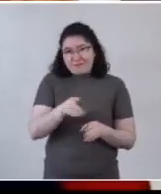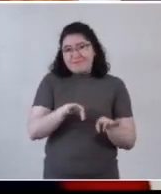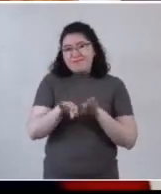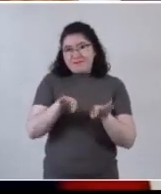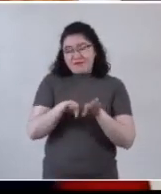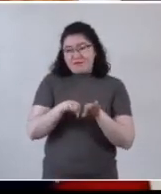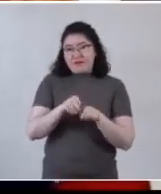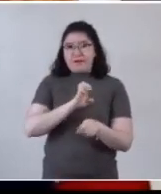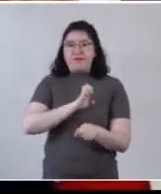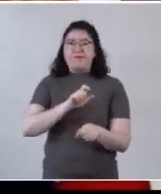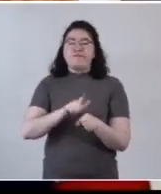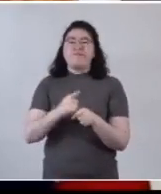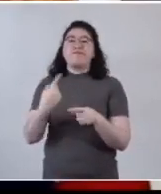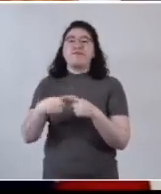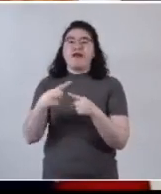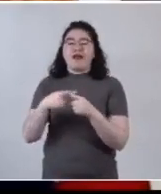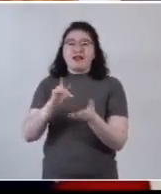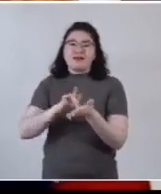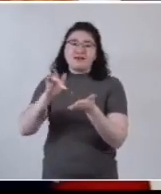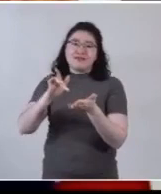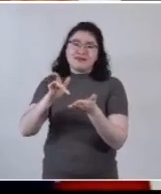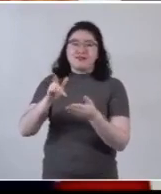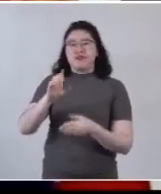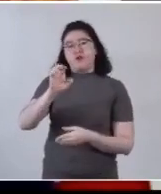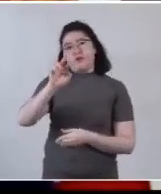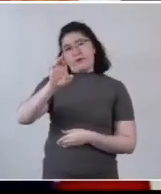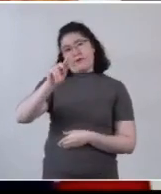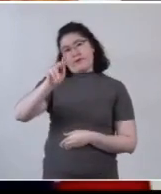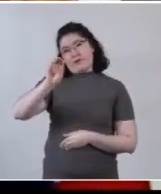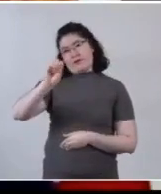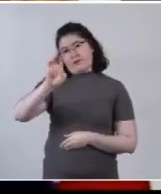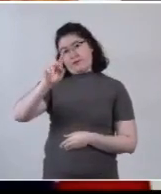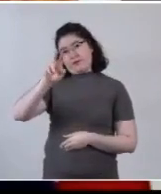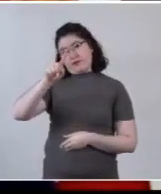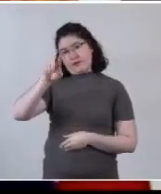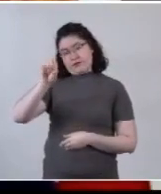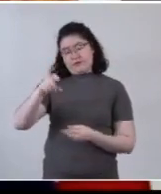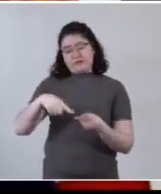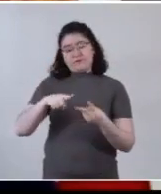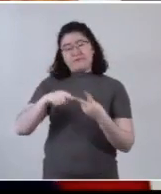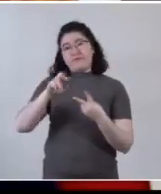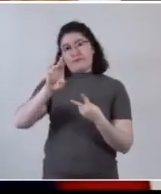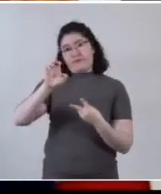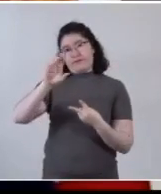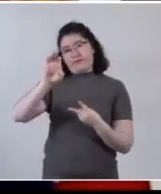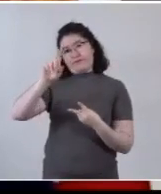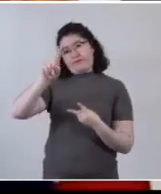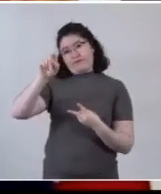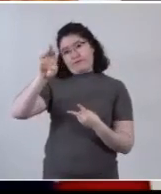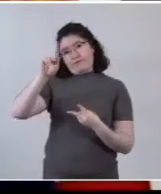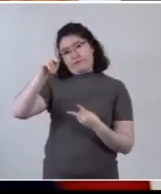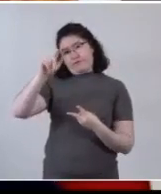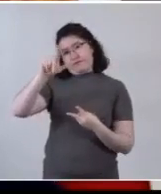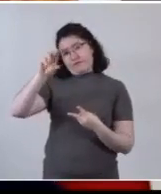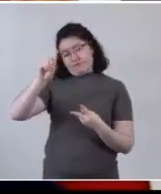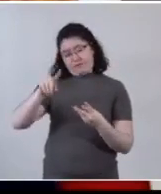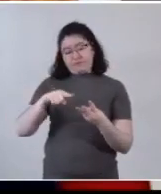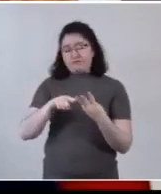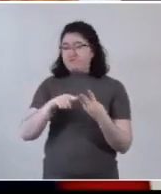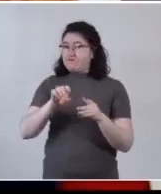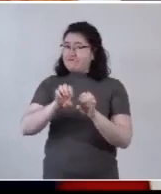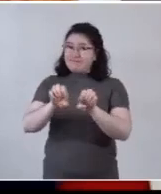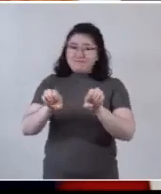vocero Roberto Velasco, a Moisés Poblano y a todos nuestros equipos, y enseguida